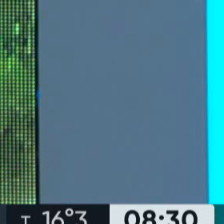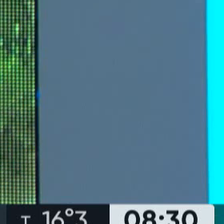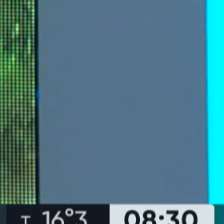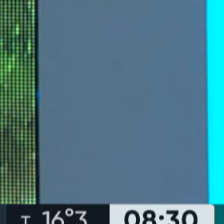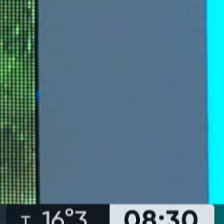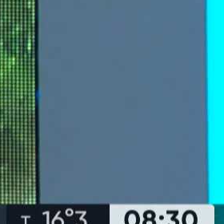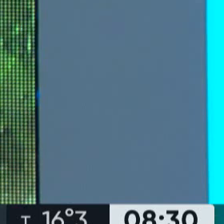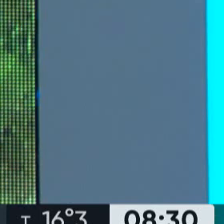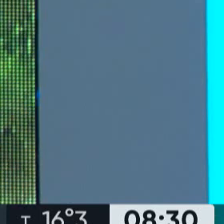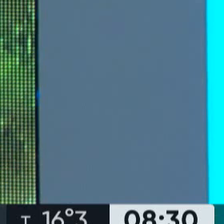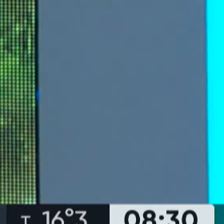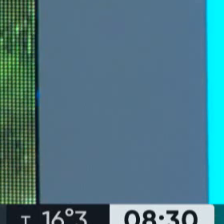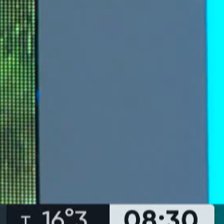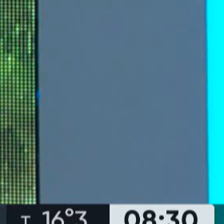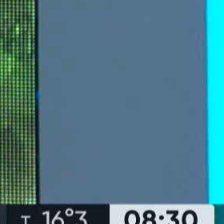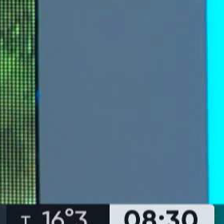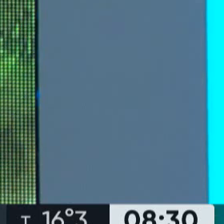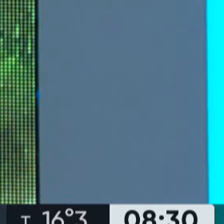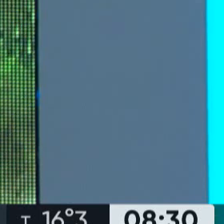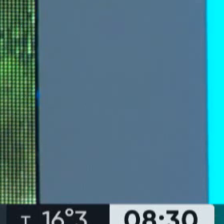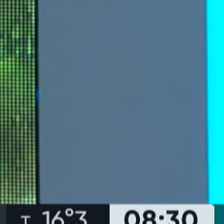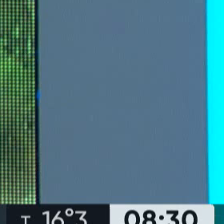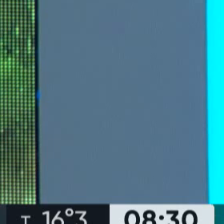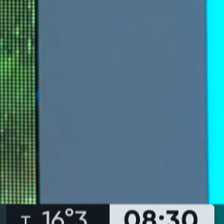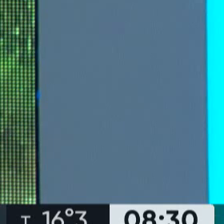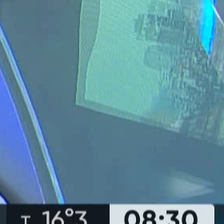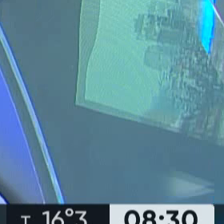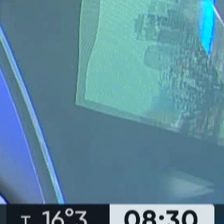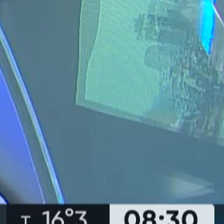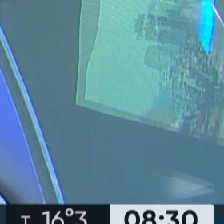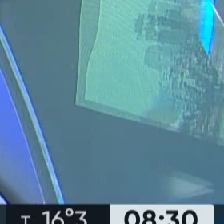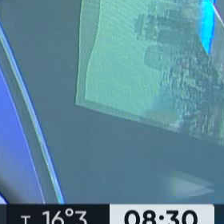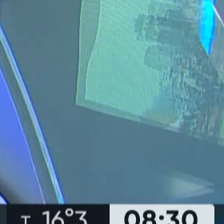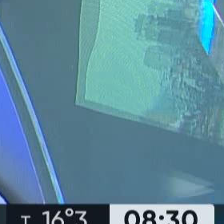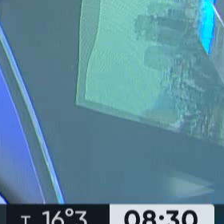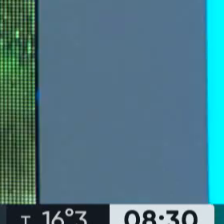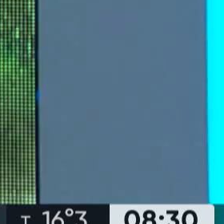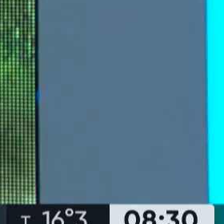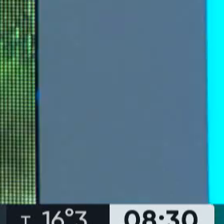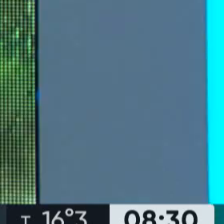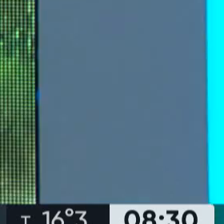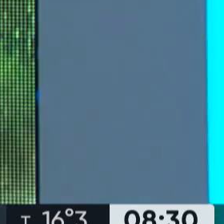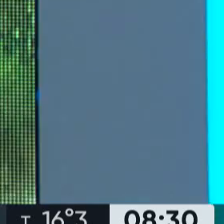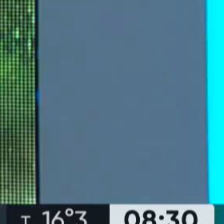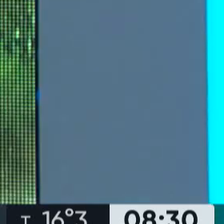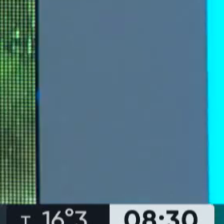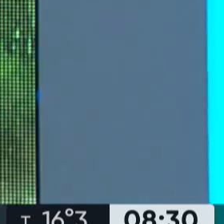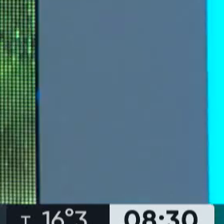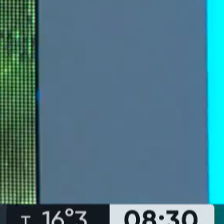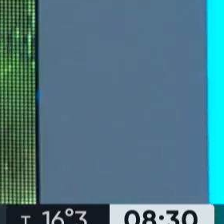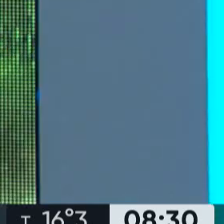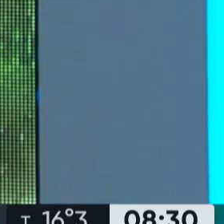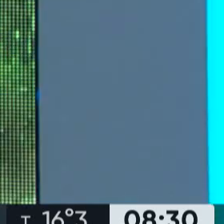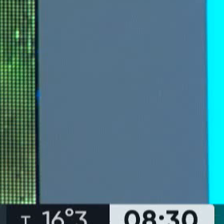un escenario claro de incertidumbre que está vinculado con la situación económica, Sí, pero también está vinculado con la situación política y no solamente por